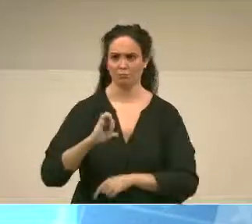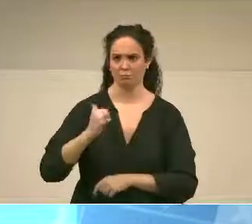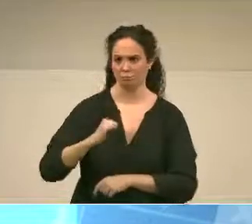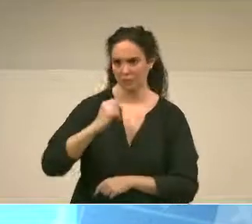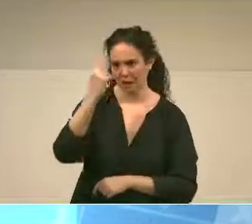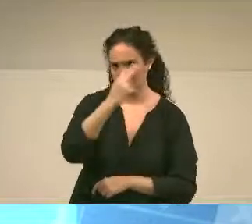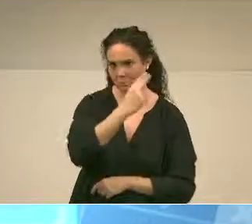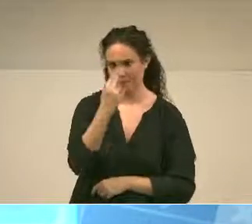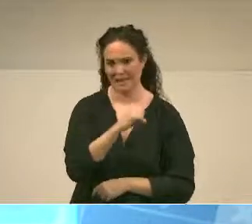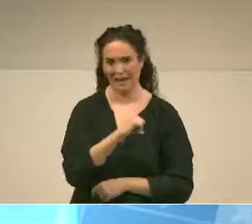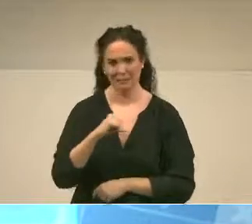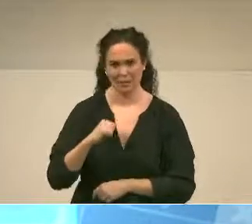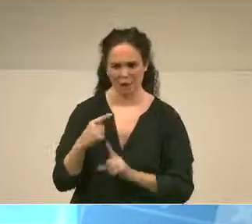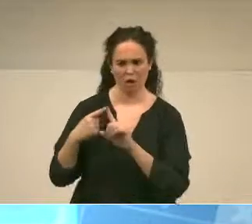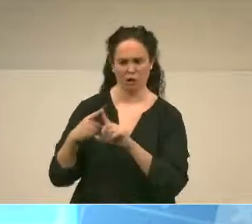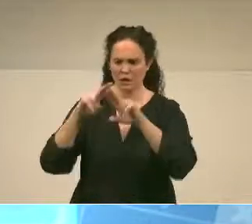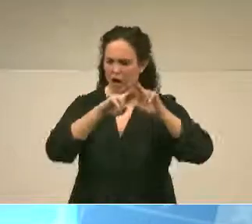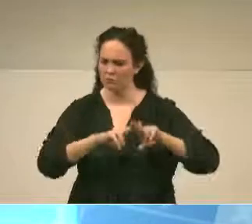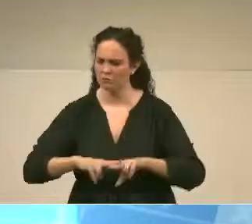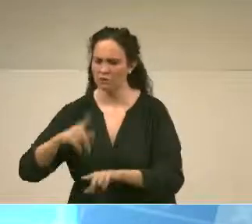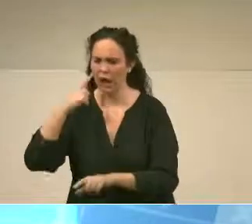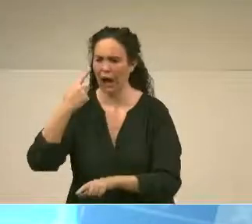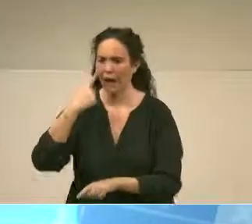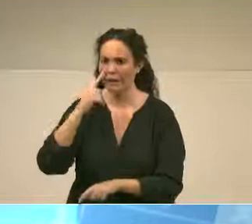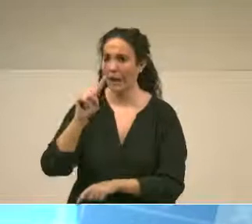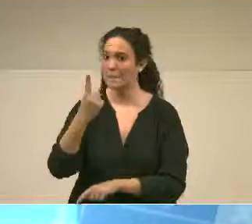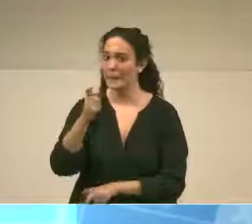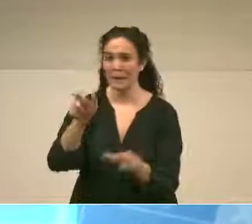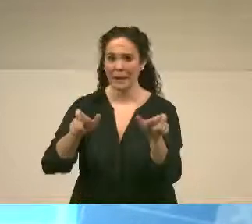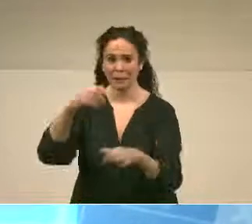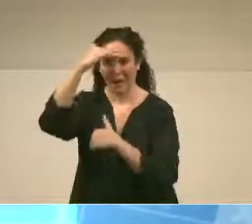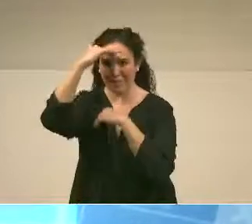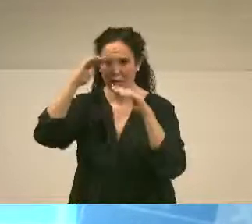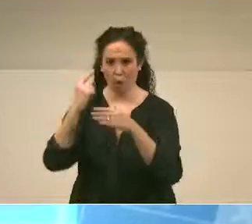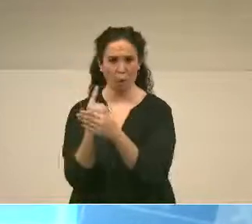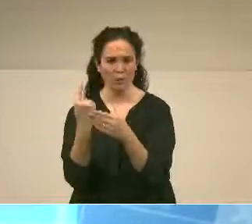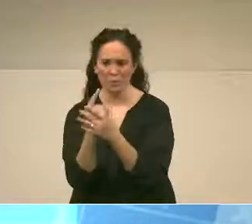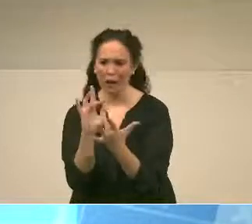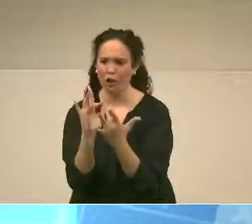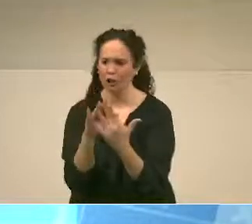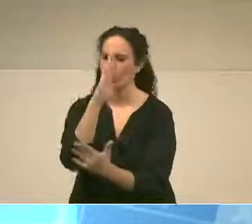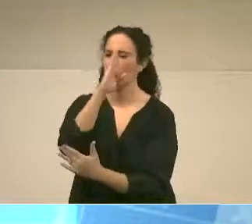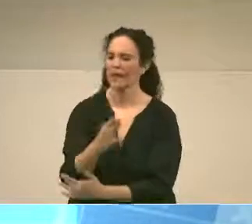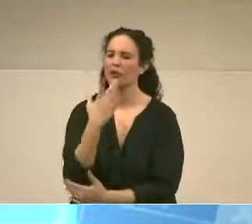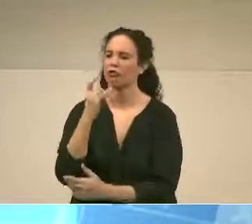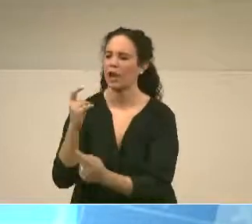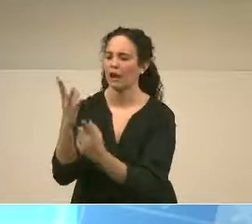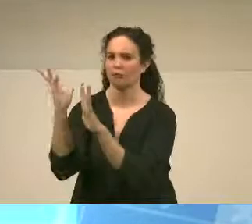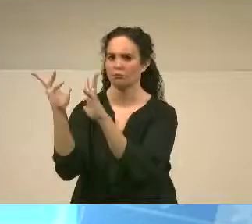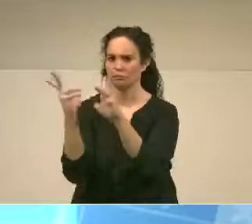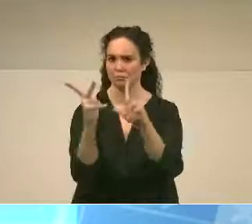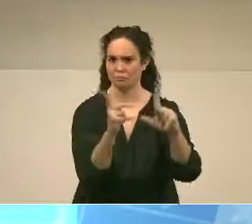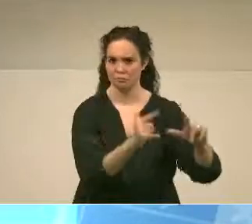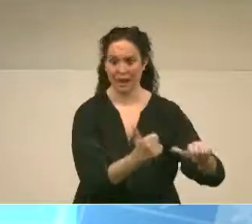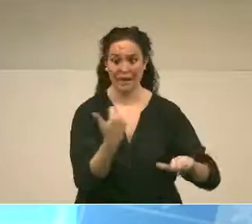ejemplo, para conocer e ir determinando el personal de primera línea que trabaja en las mismas. Cuando finalicemos